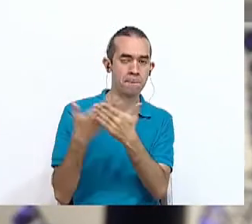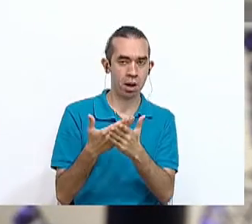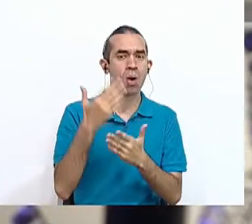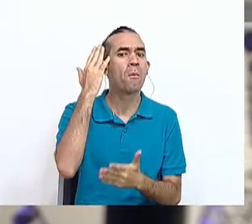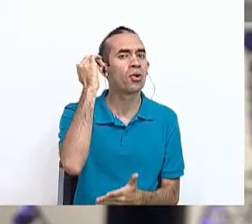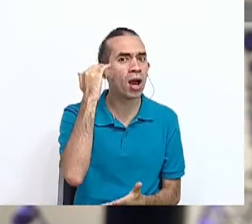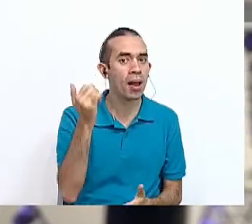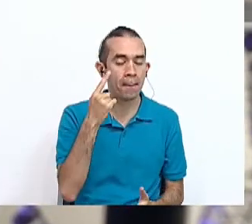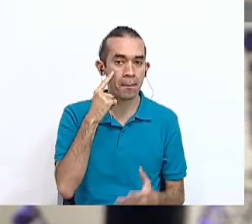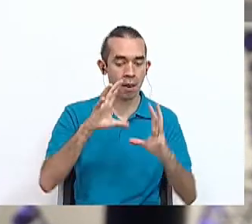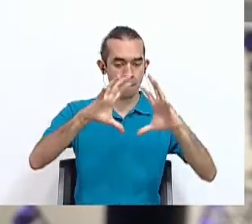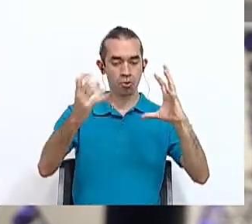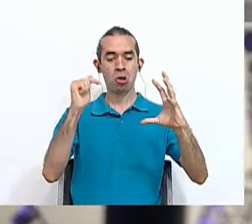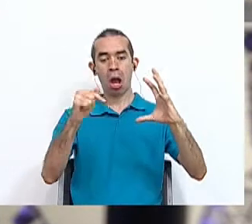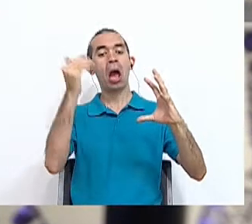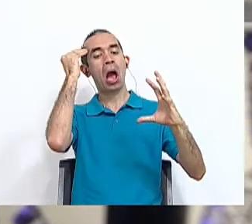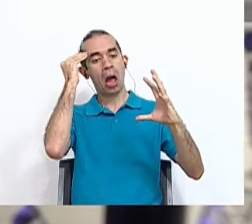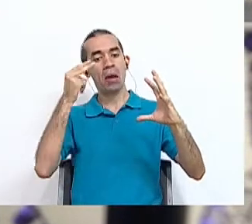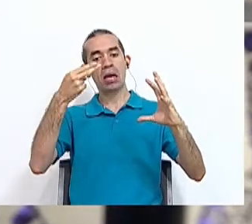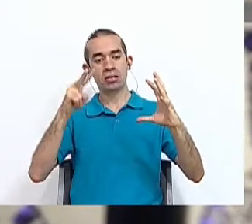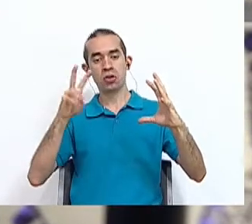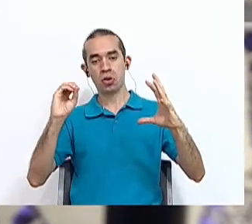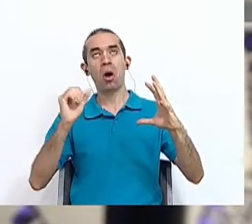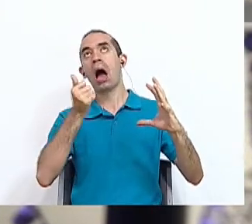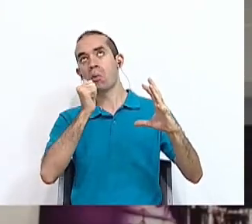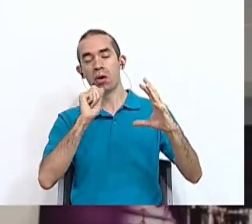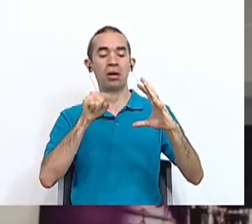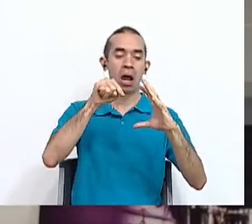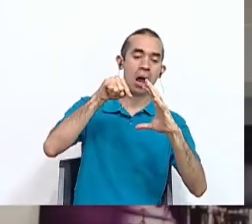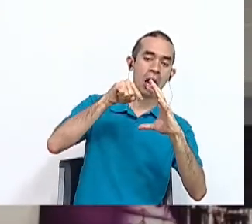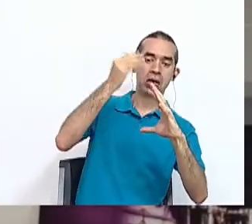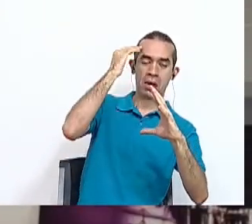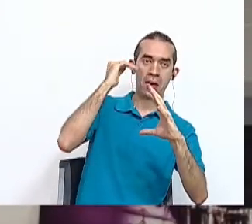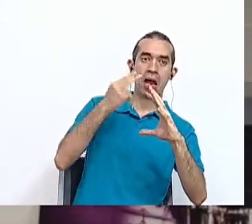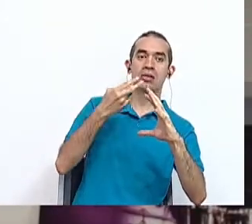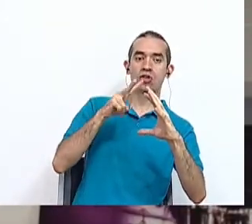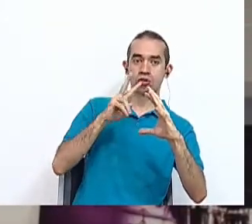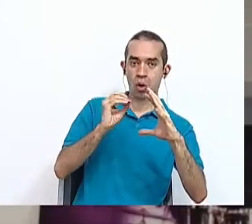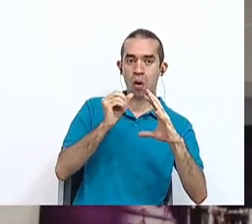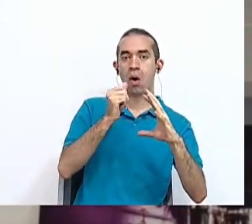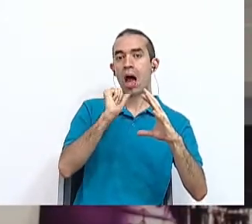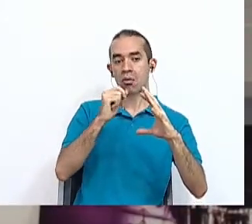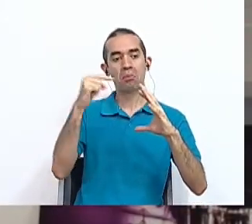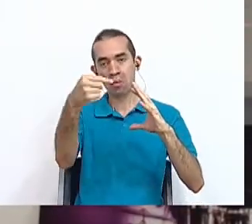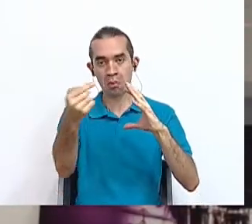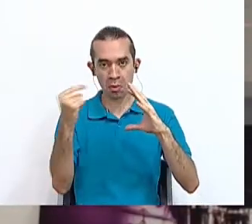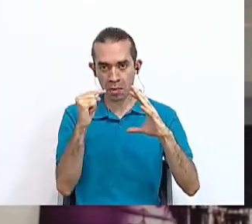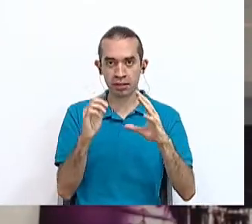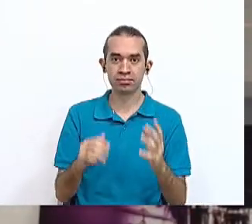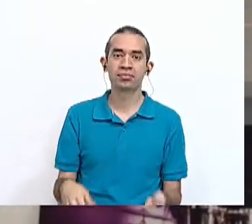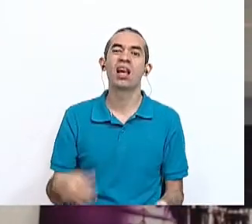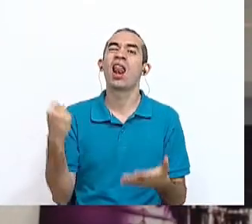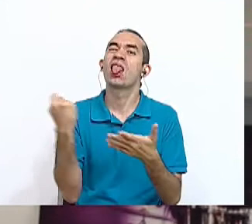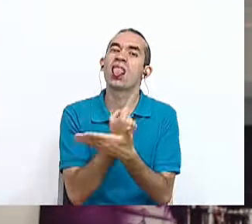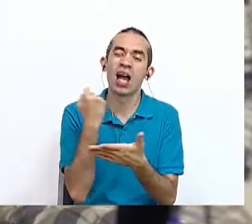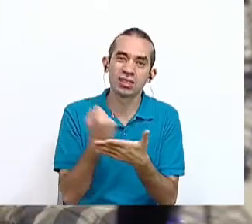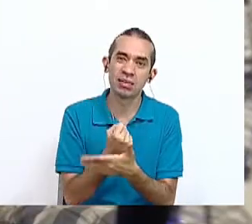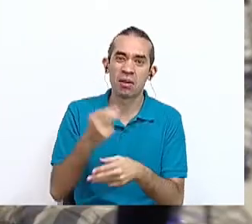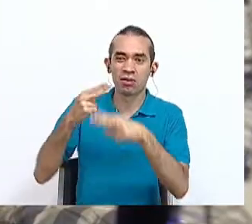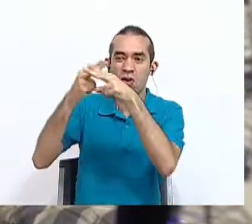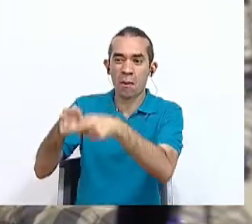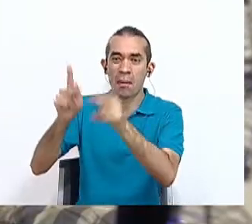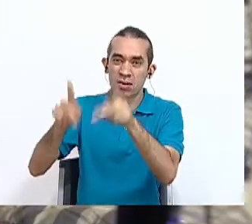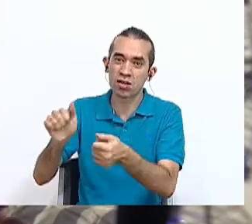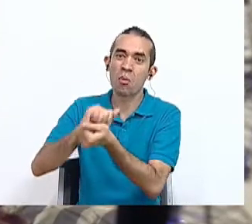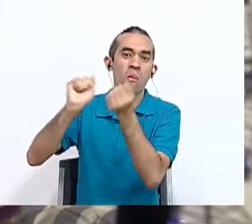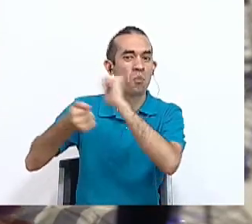que H2O es agua igual que nosotros. Qué chiva, ¿verdad? Lástima que no existen nombres como A2Na. Bueno,